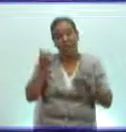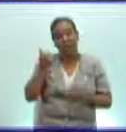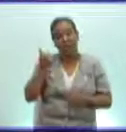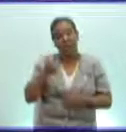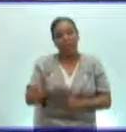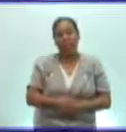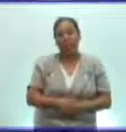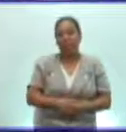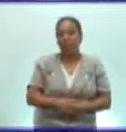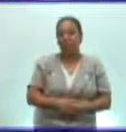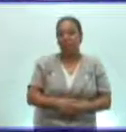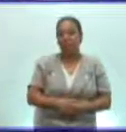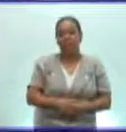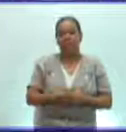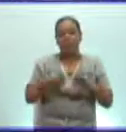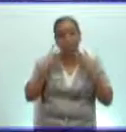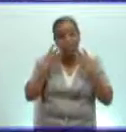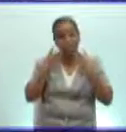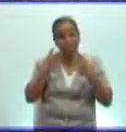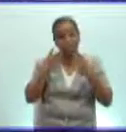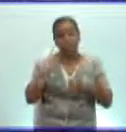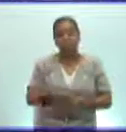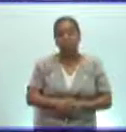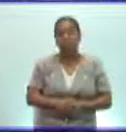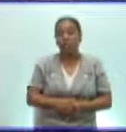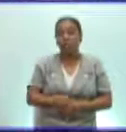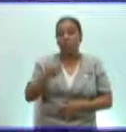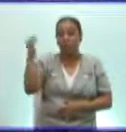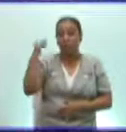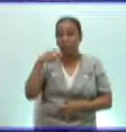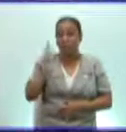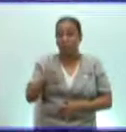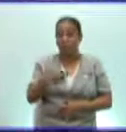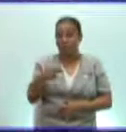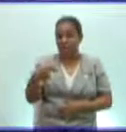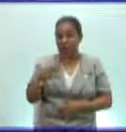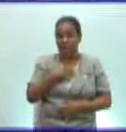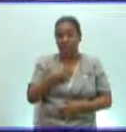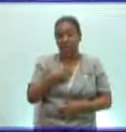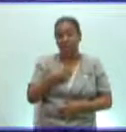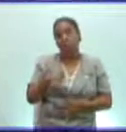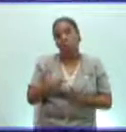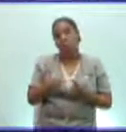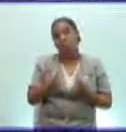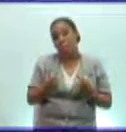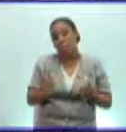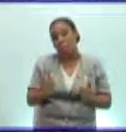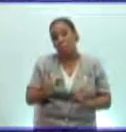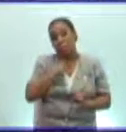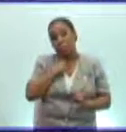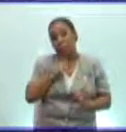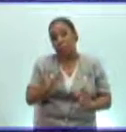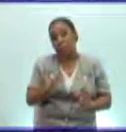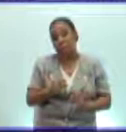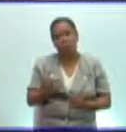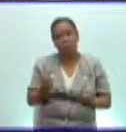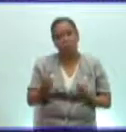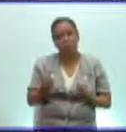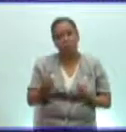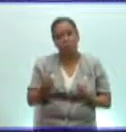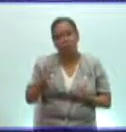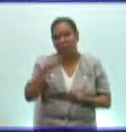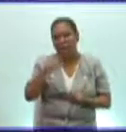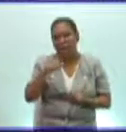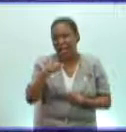Entonces es esencial, primero, conocer el pH que tenemos, por si es demasiado ácido o